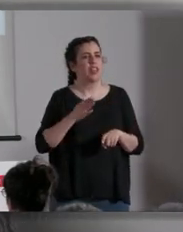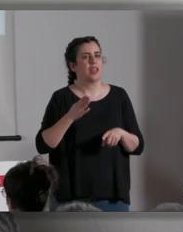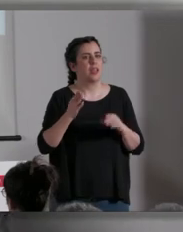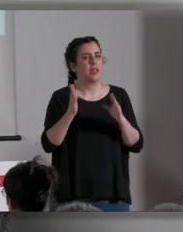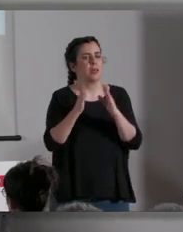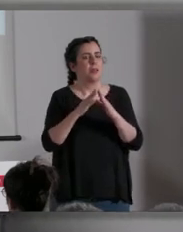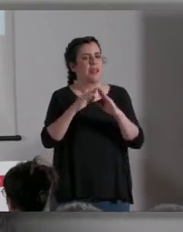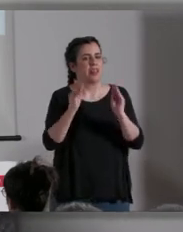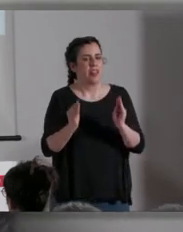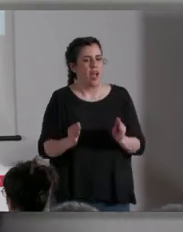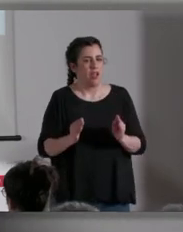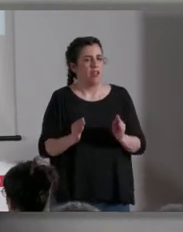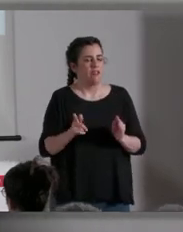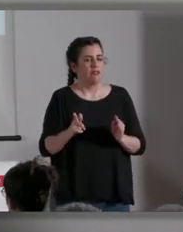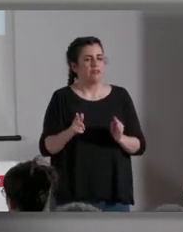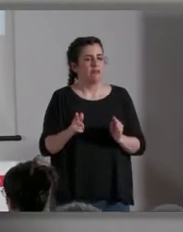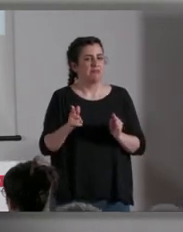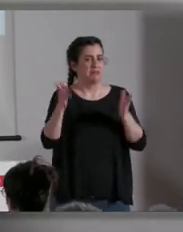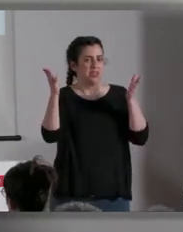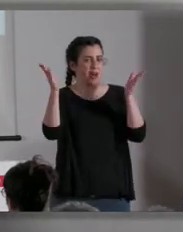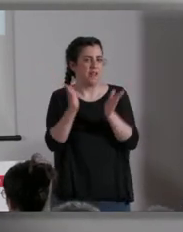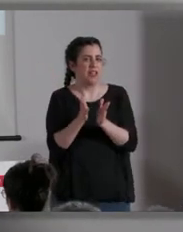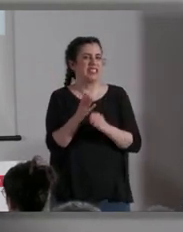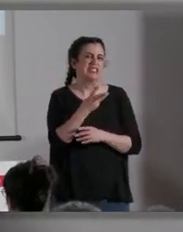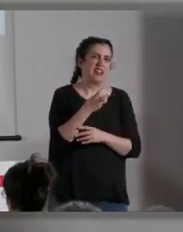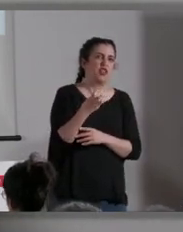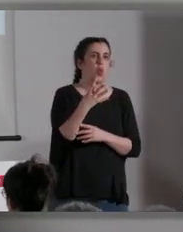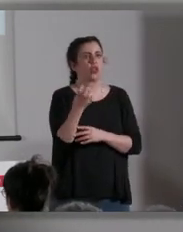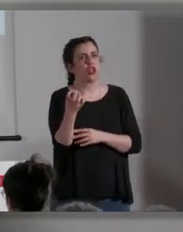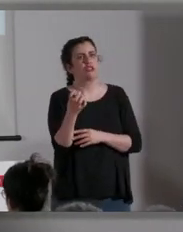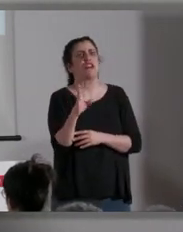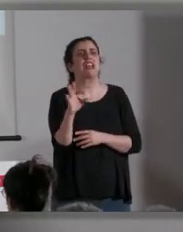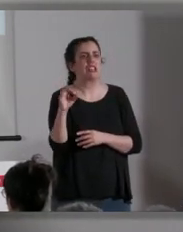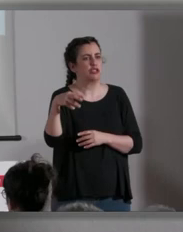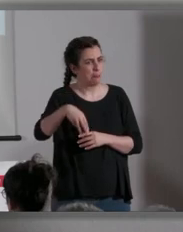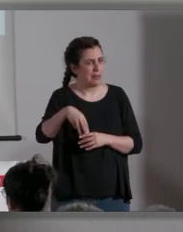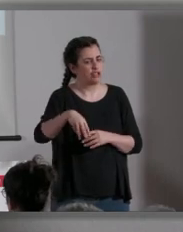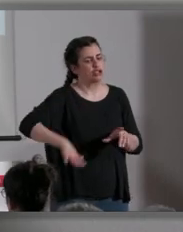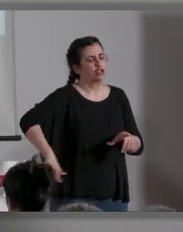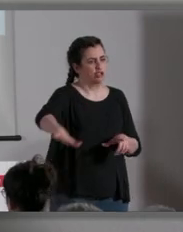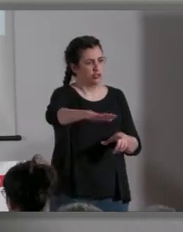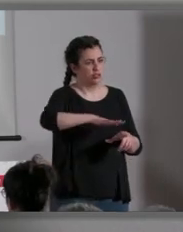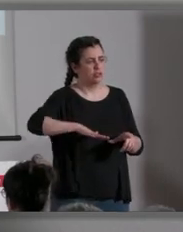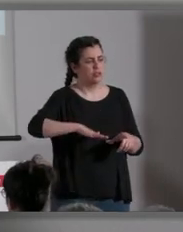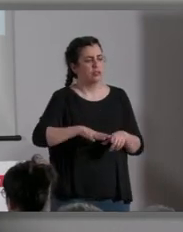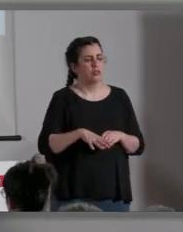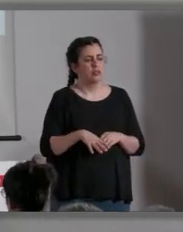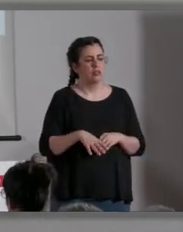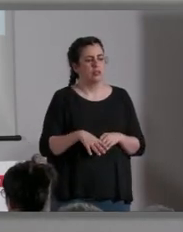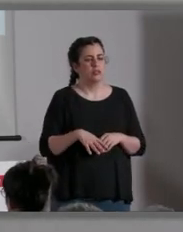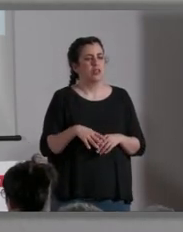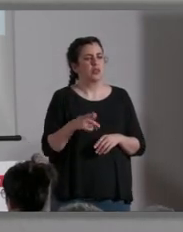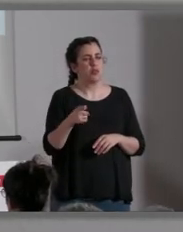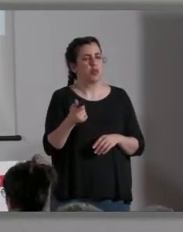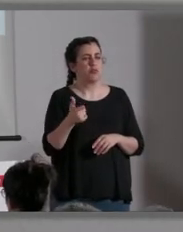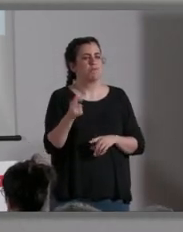valle, viviendas de 300, 400, incluso 500 metros de planta, pues bueno, iba a ser un hándicap,